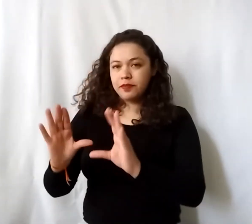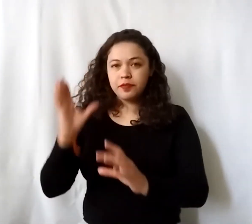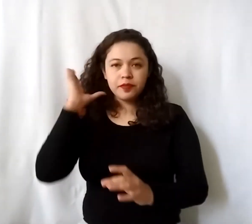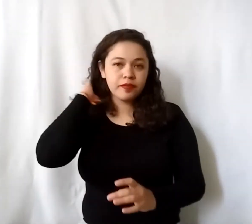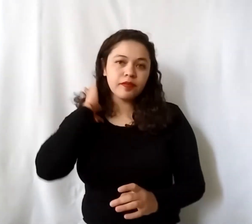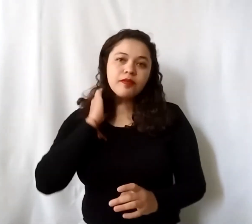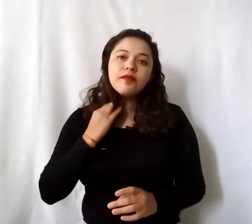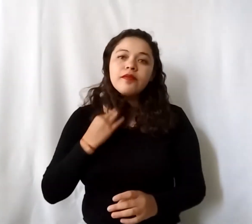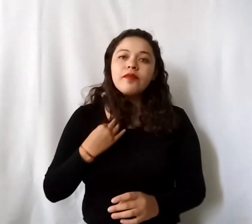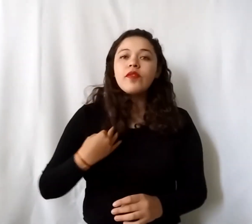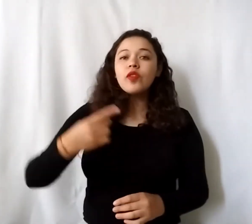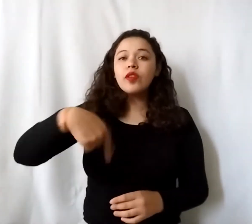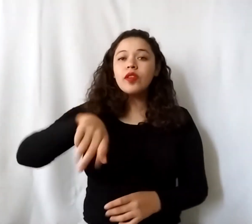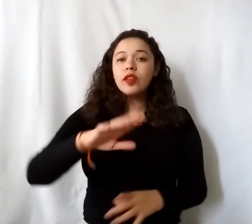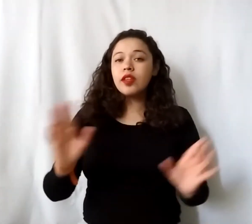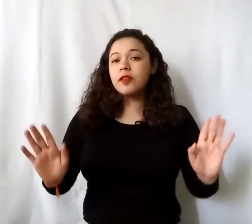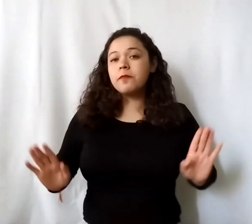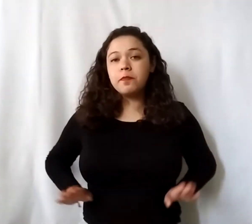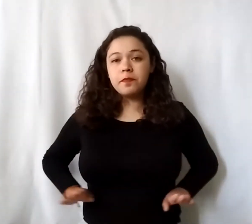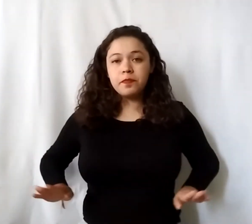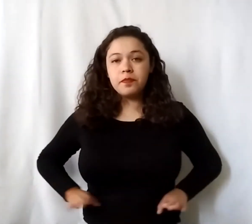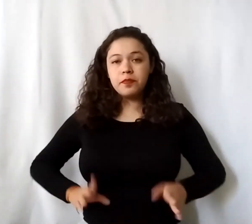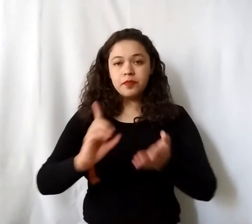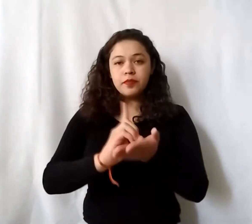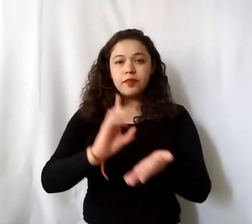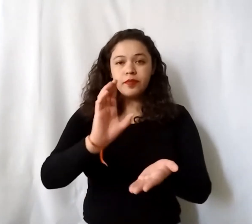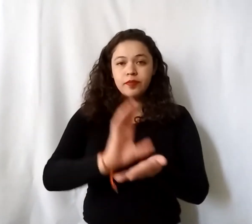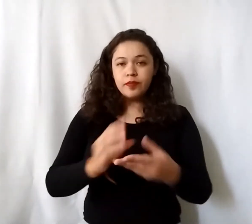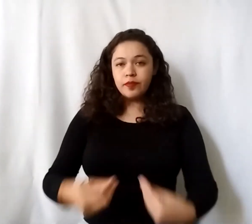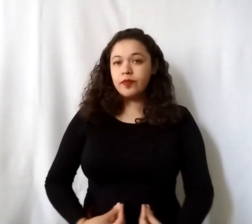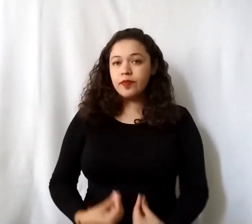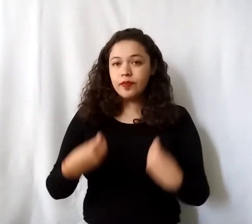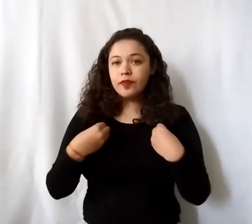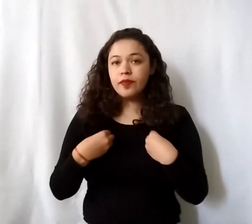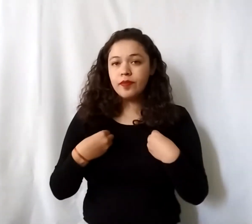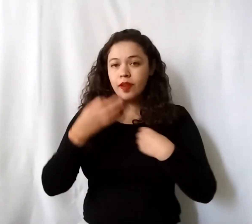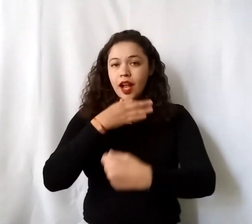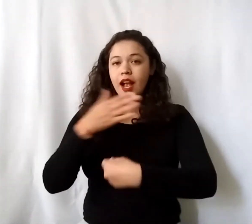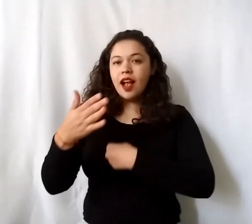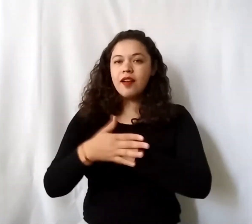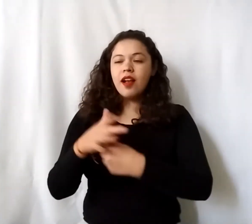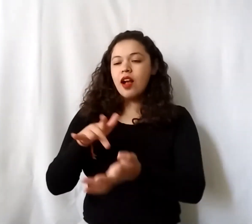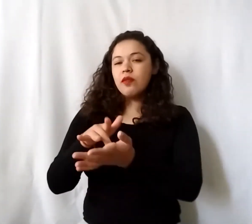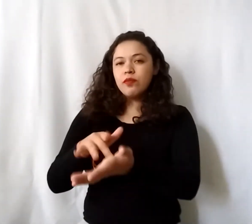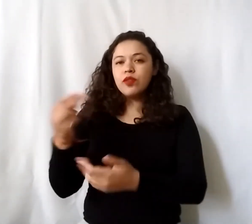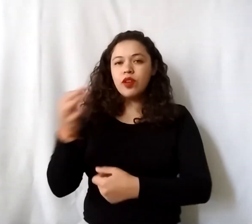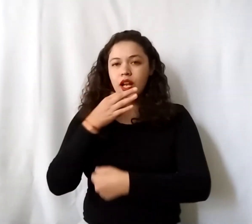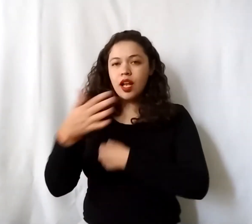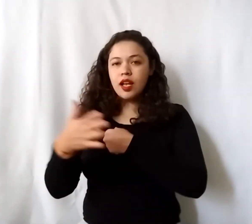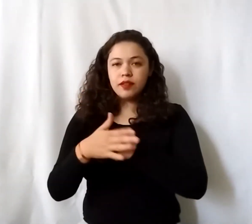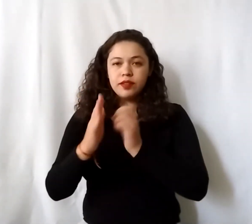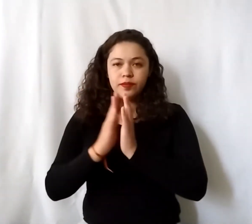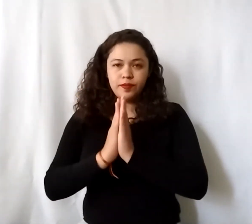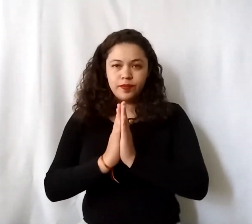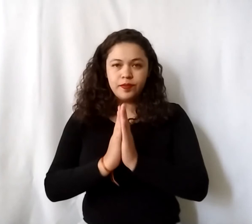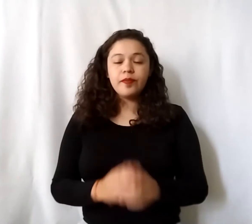En caso de que vivan alguna condición de discapacidad, por favor indíquenos si requieren algún tipo de apoyo.